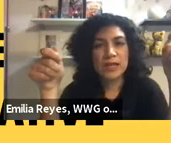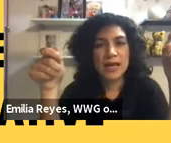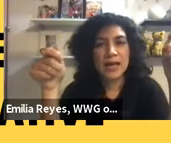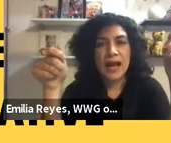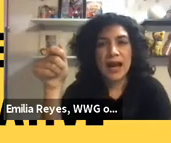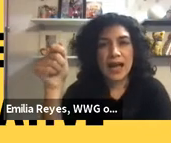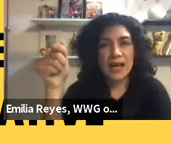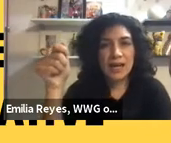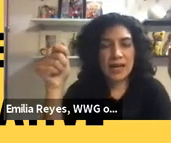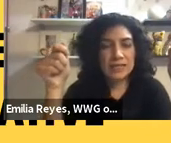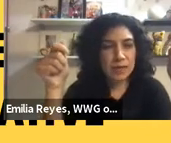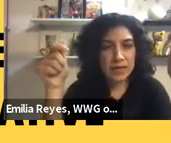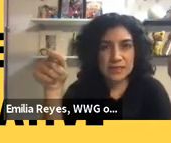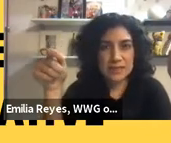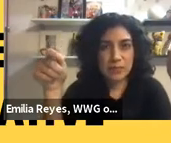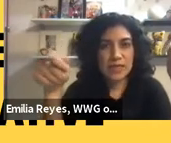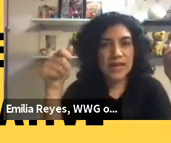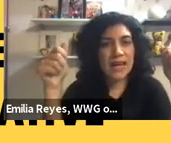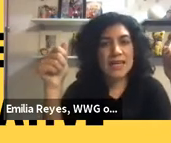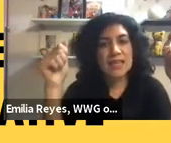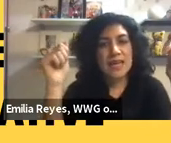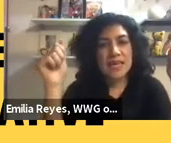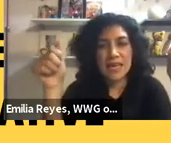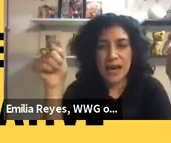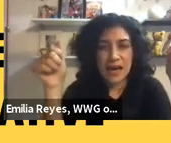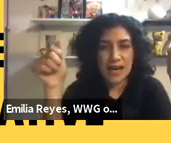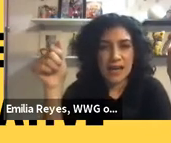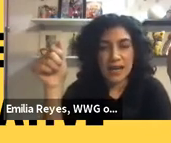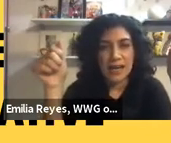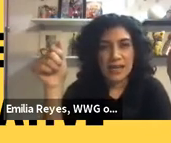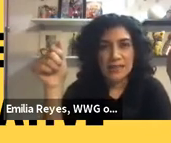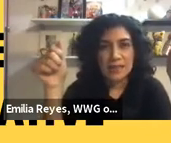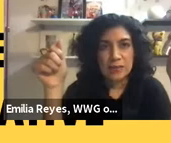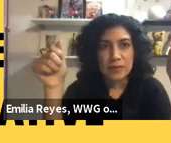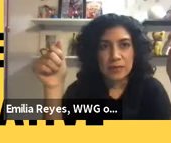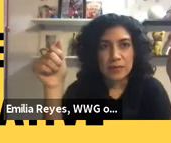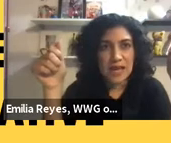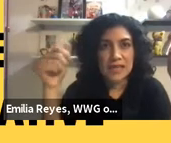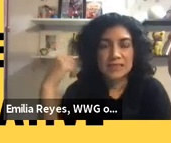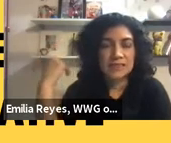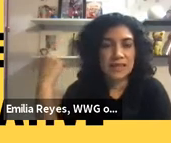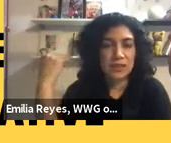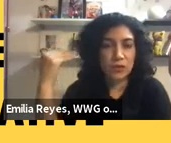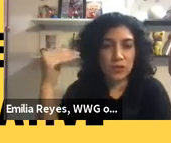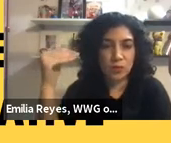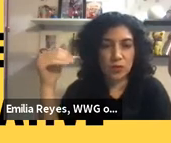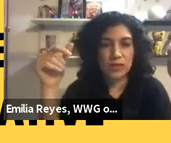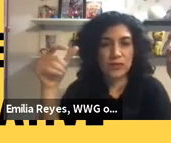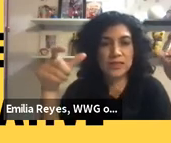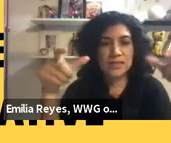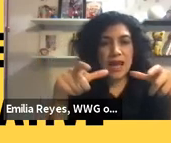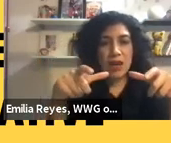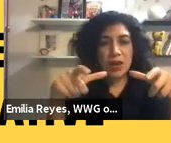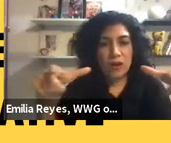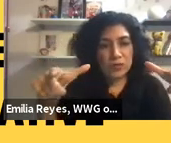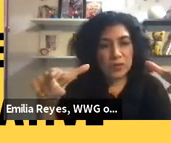responda a las emergencias ambientales y a las emergencias de todo tipo.